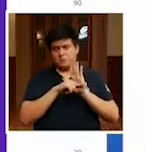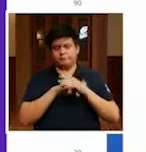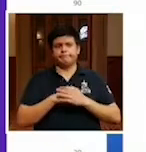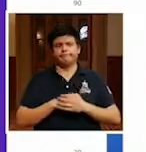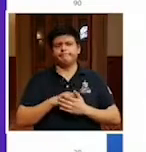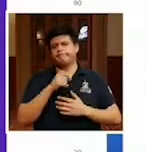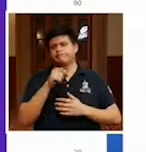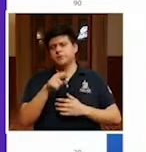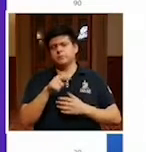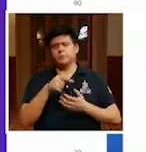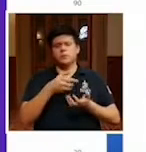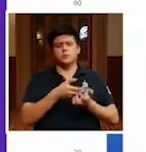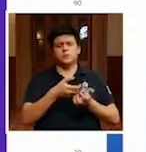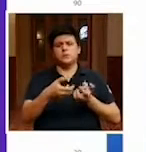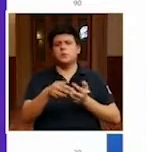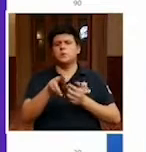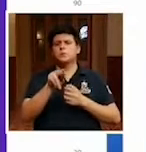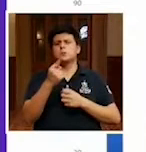De ellos,